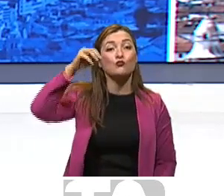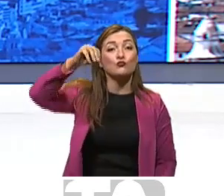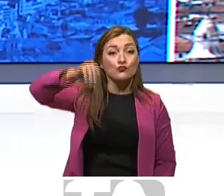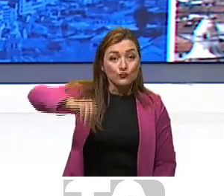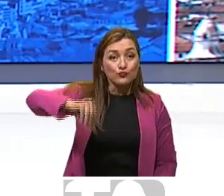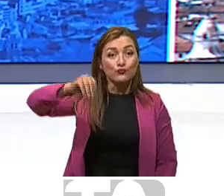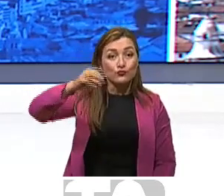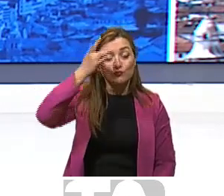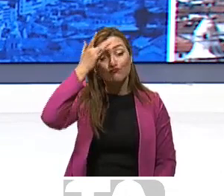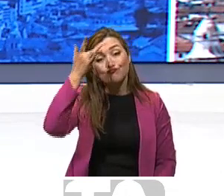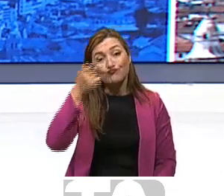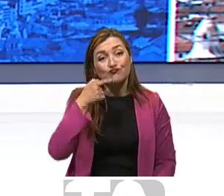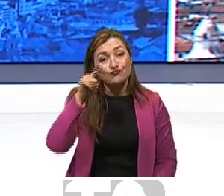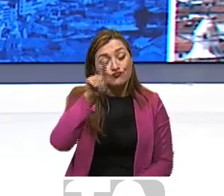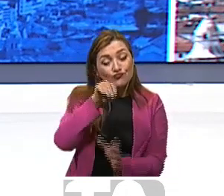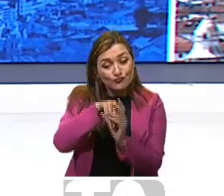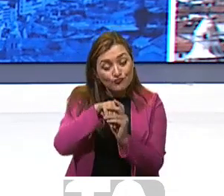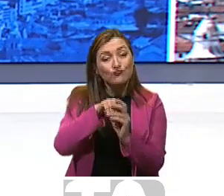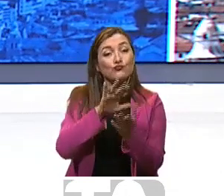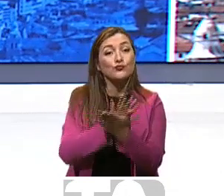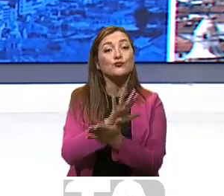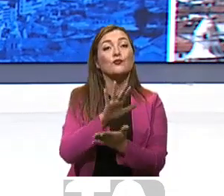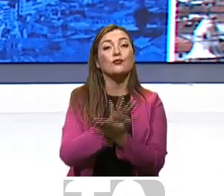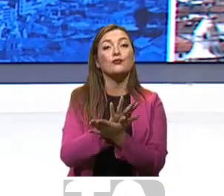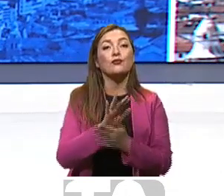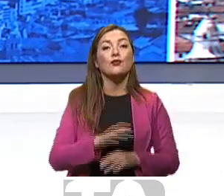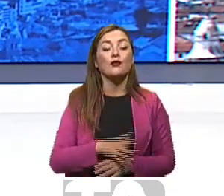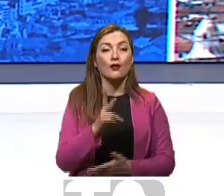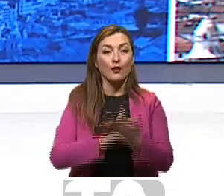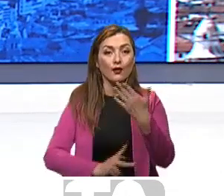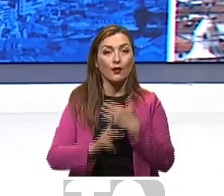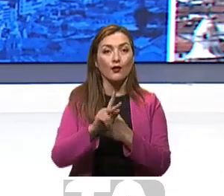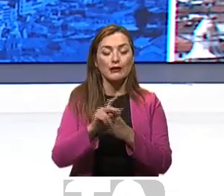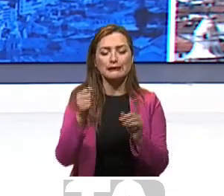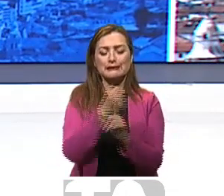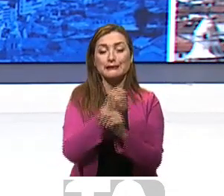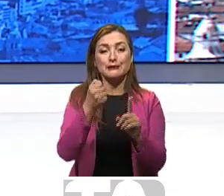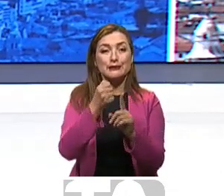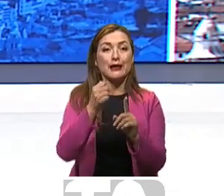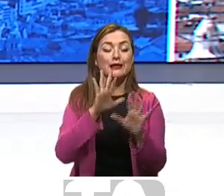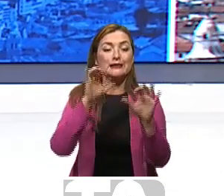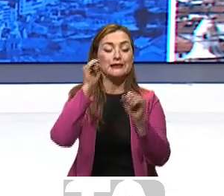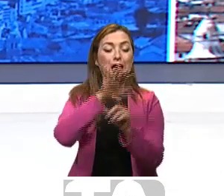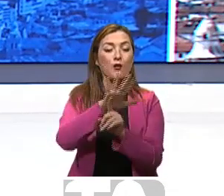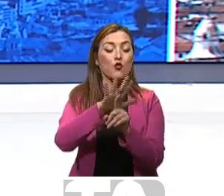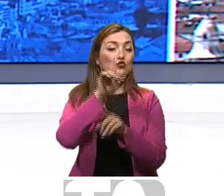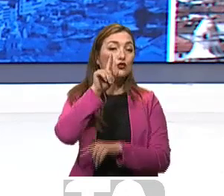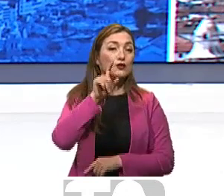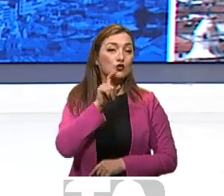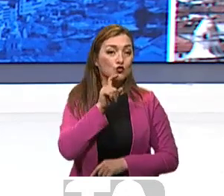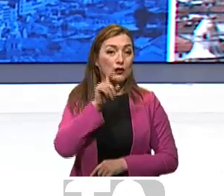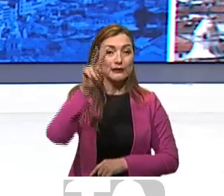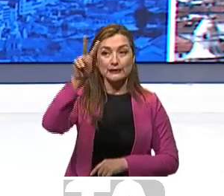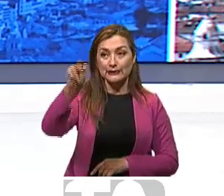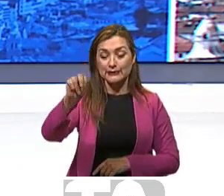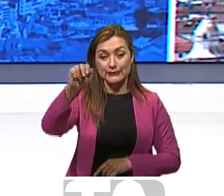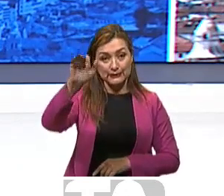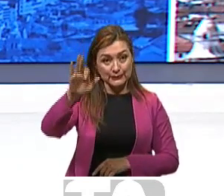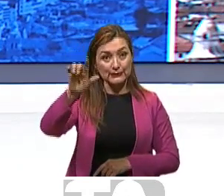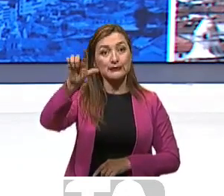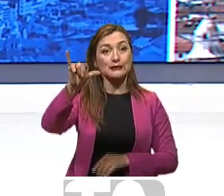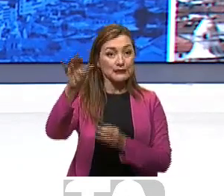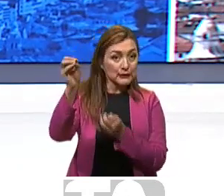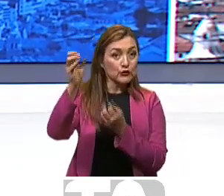martes porque aseguran que en el interior de la institución se registró un acto de violencia sexual. Nuestra compañera Natalie Jiménez